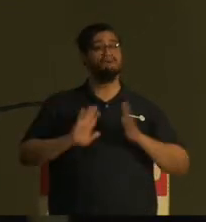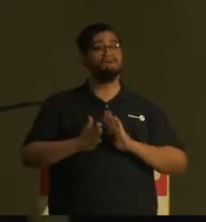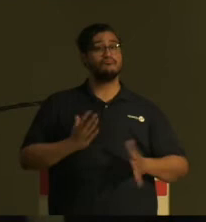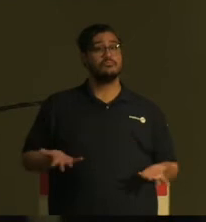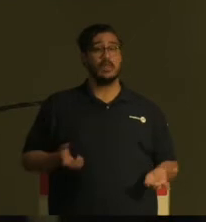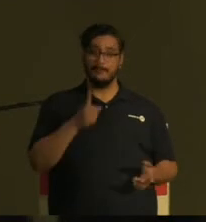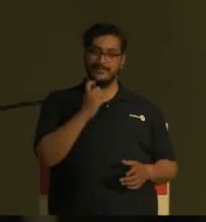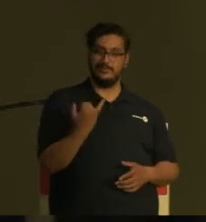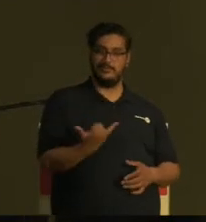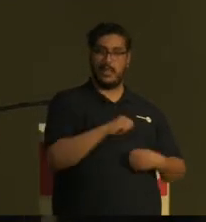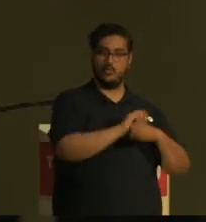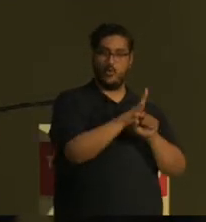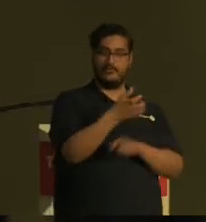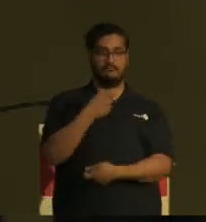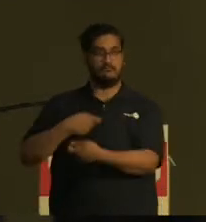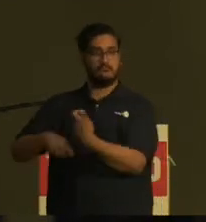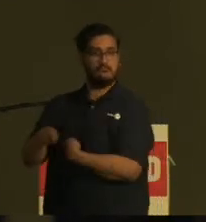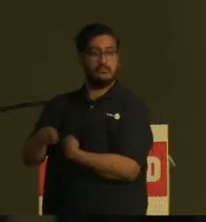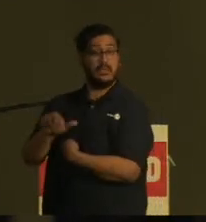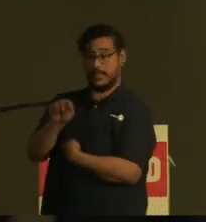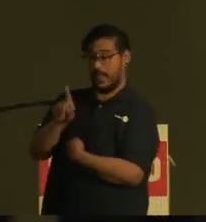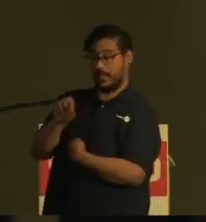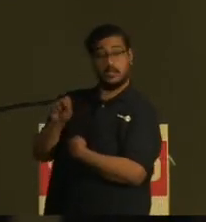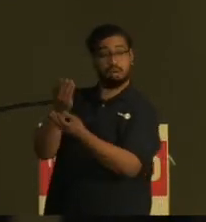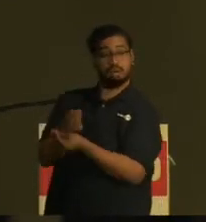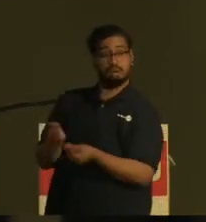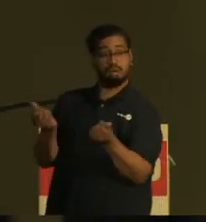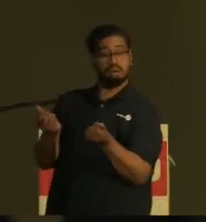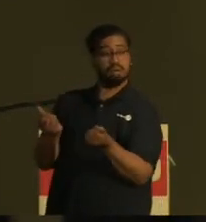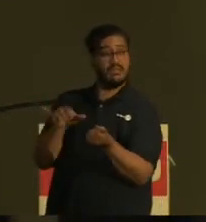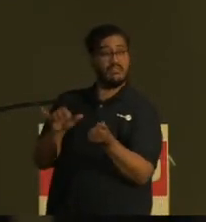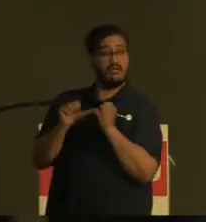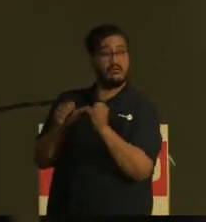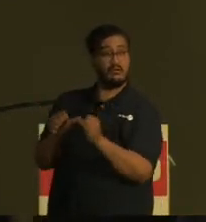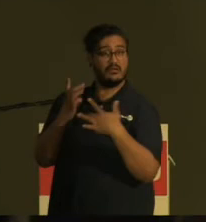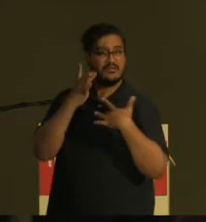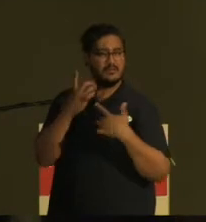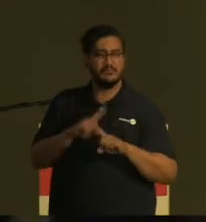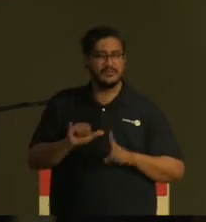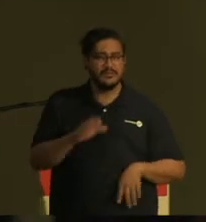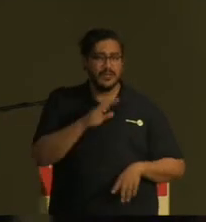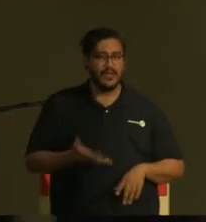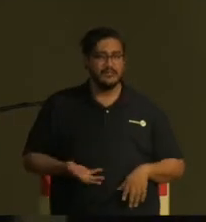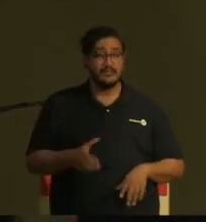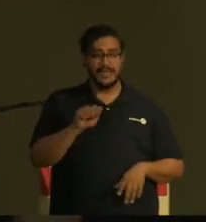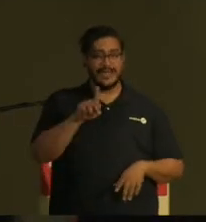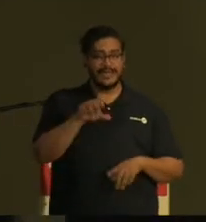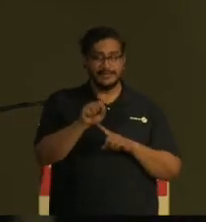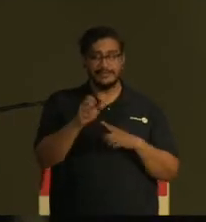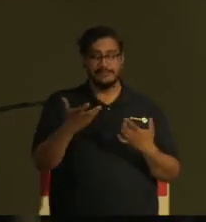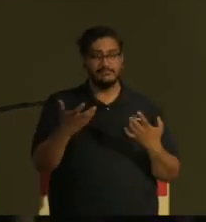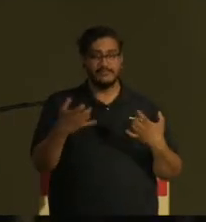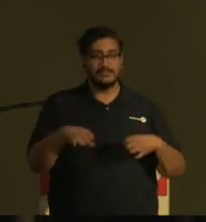reemplazado y que el AIDS ya se curó y que es una enfermedad crónica Y es mentira eso. El AIDS está